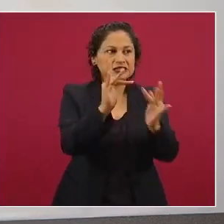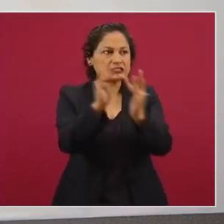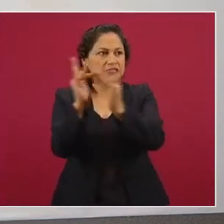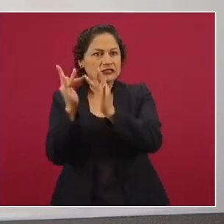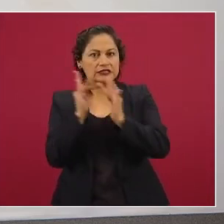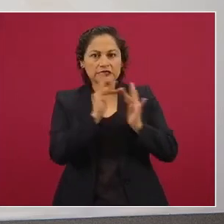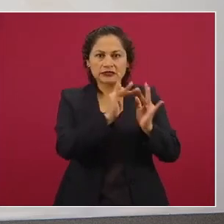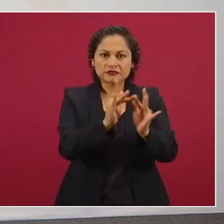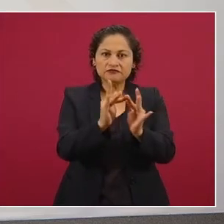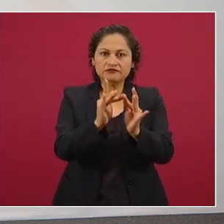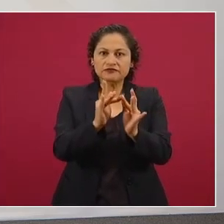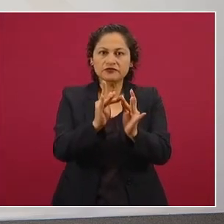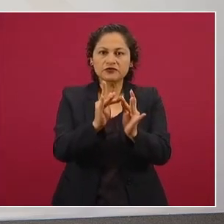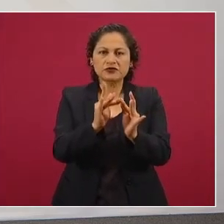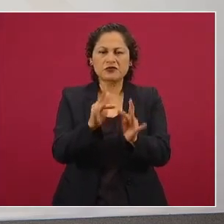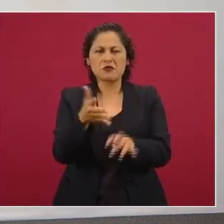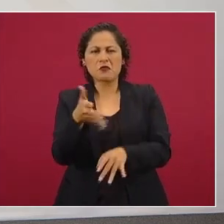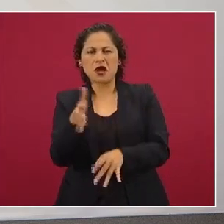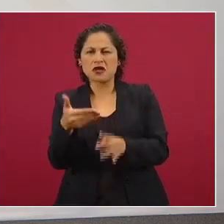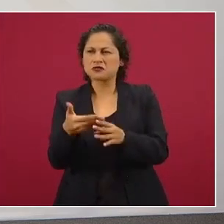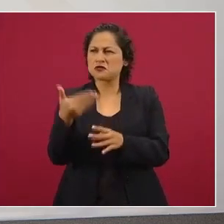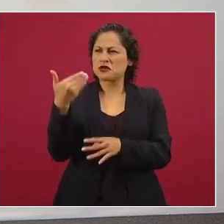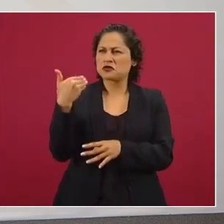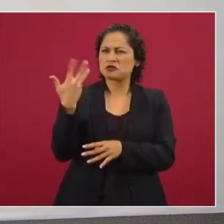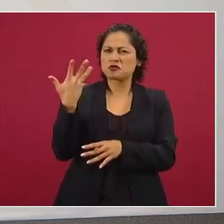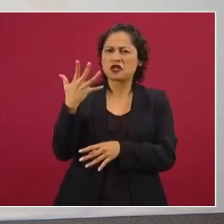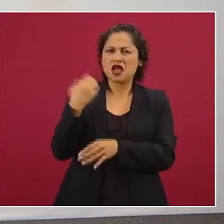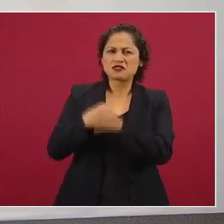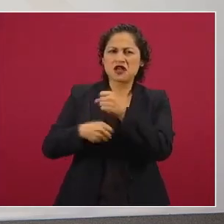de 10 años para acá,